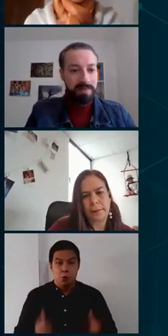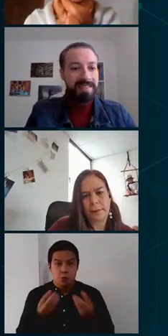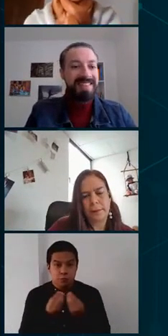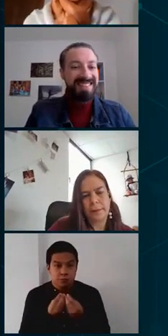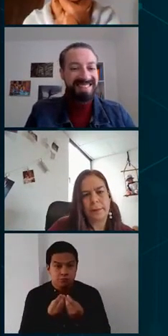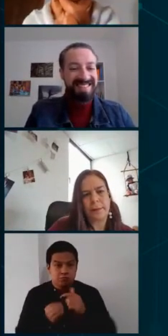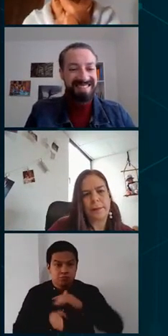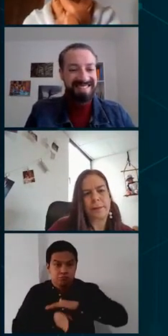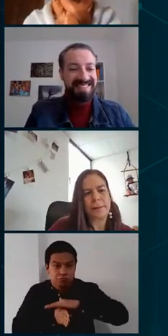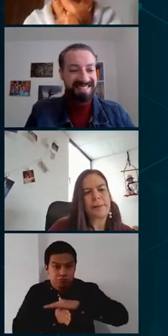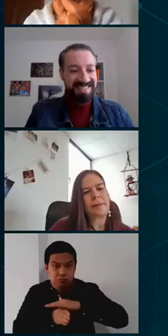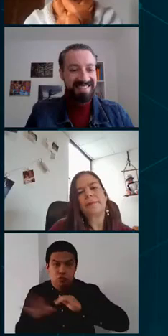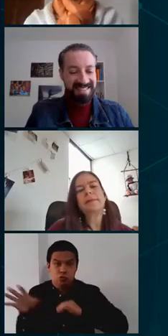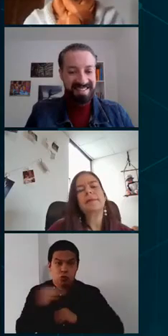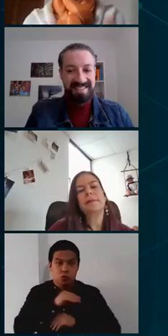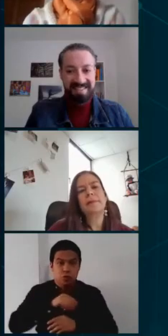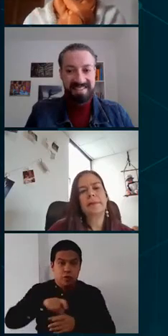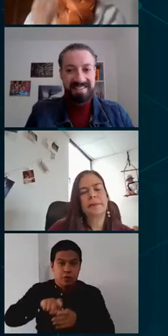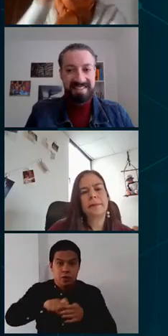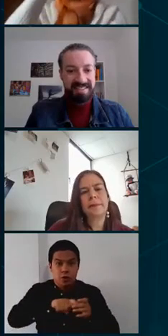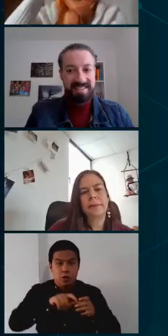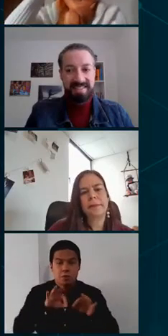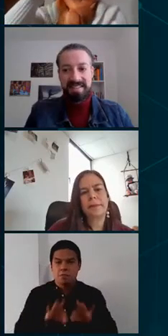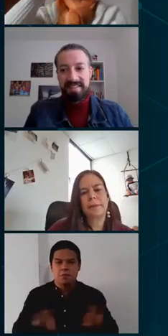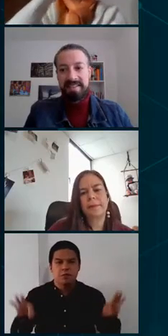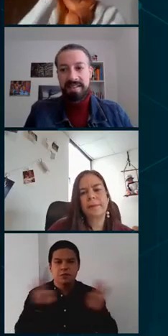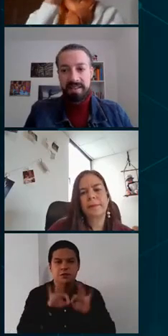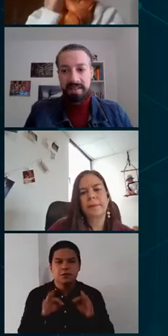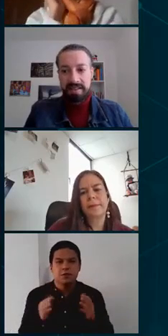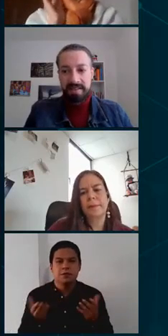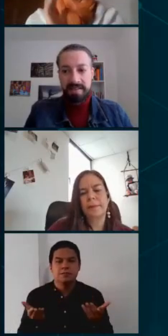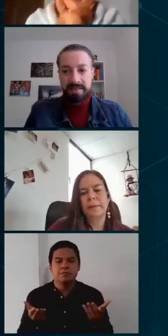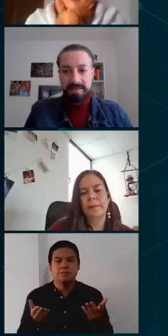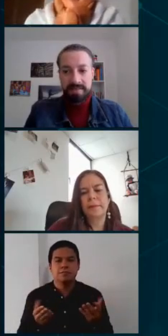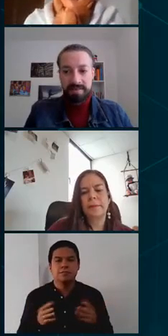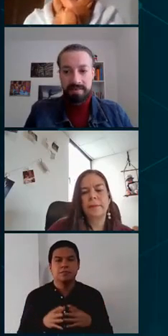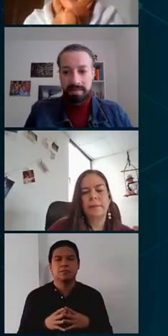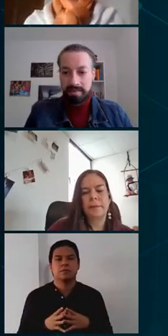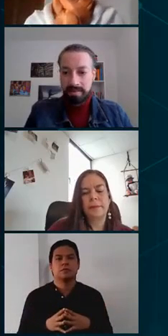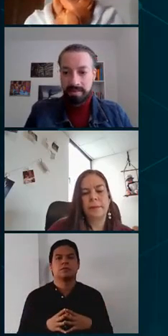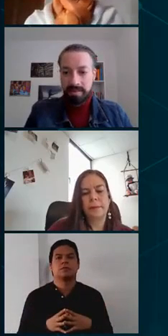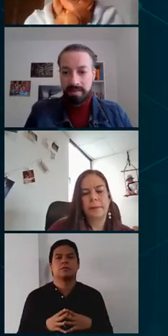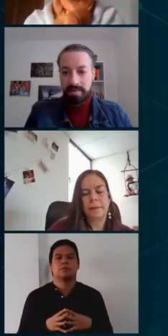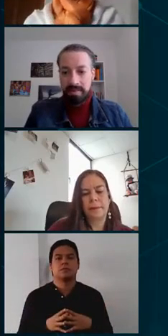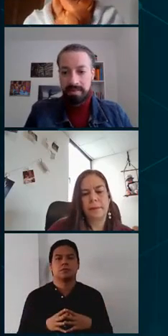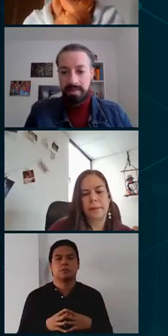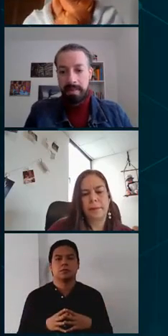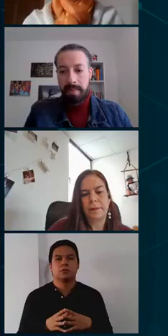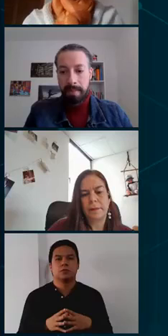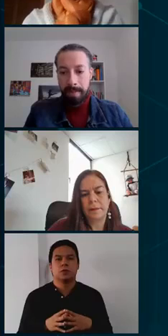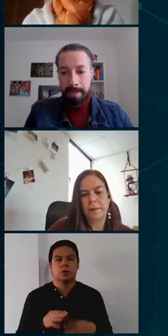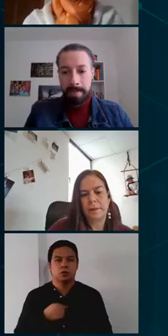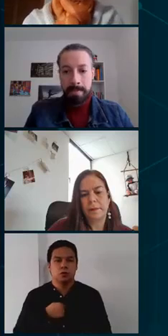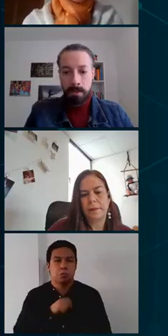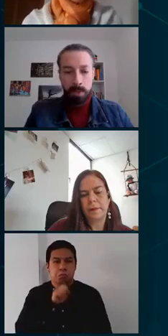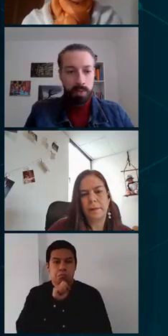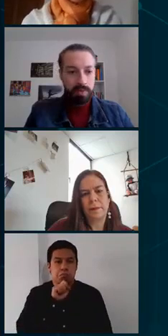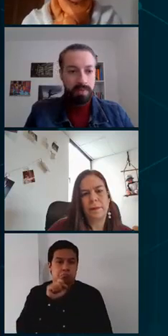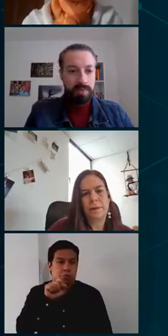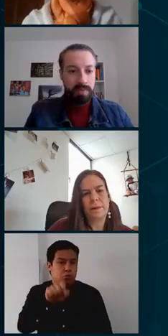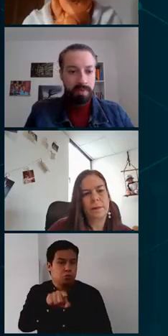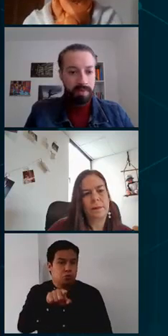todos los que estamos conectados, aquí es importante simplemente es recordemos que yo pregunto lo que se me ocurra que